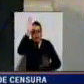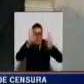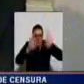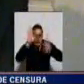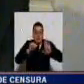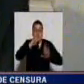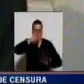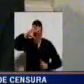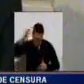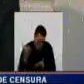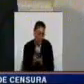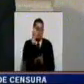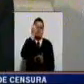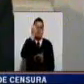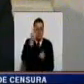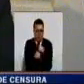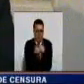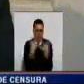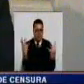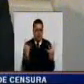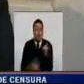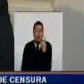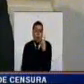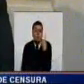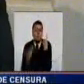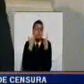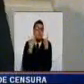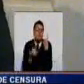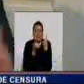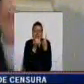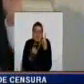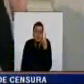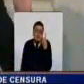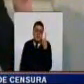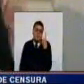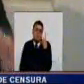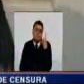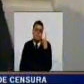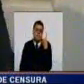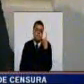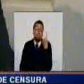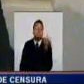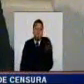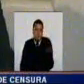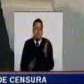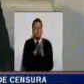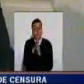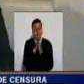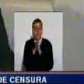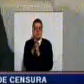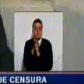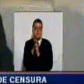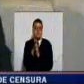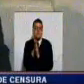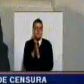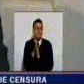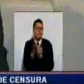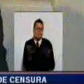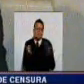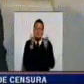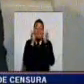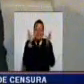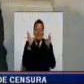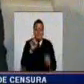ese mayor ingreso tiene que estar en la pluralidad de oferentes. Hablando de esa famosa